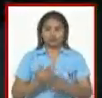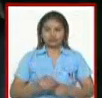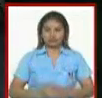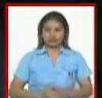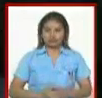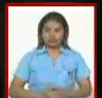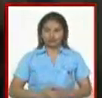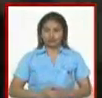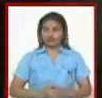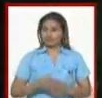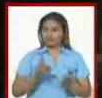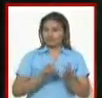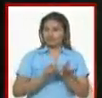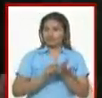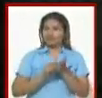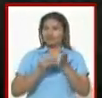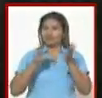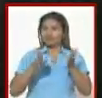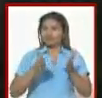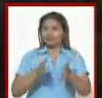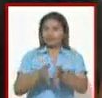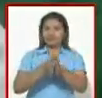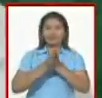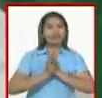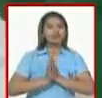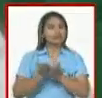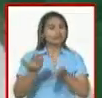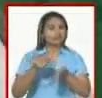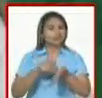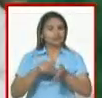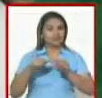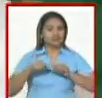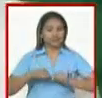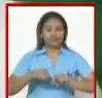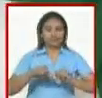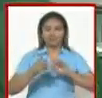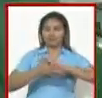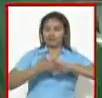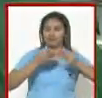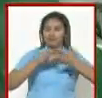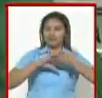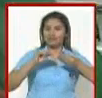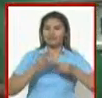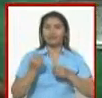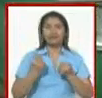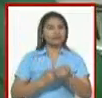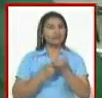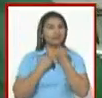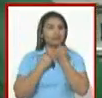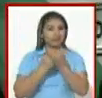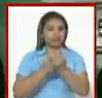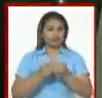de la prensa como ustedes que les pido nuevamente que sigamos hacia esta historia